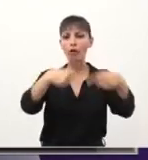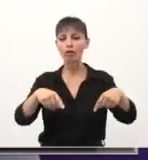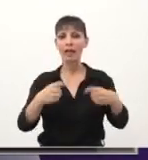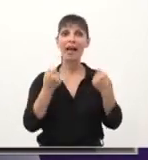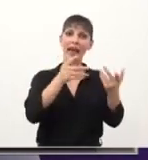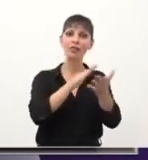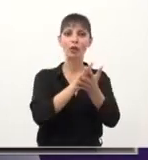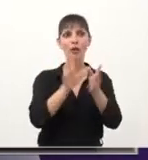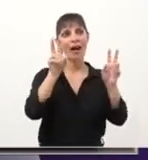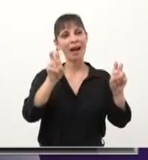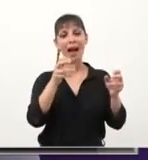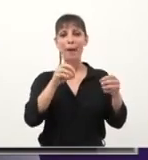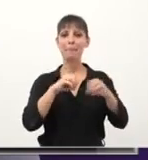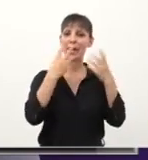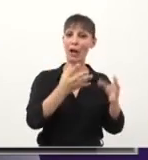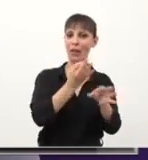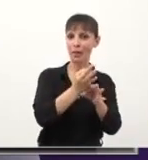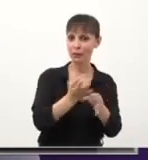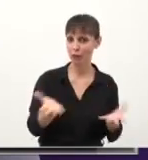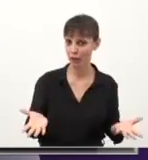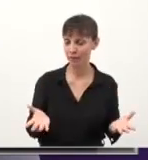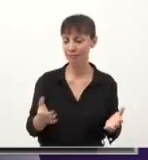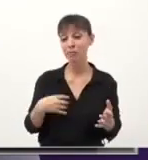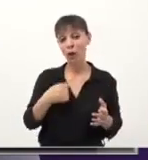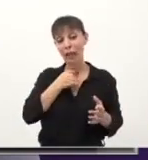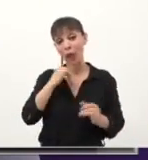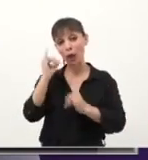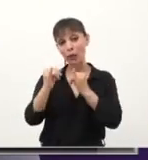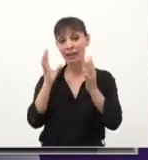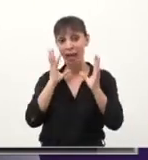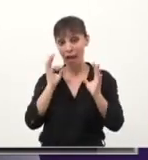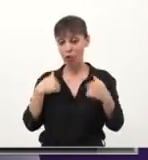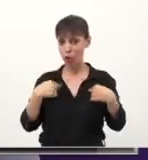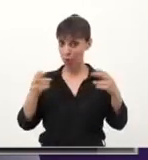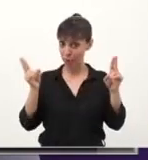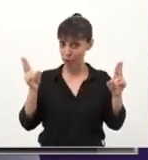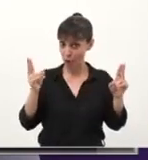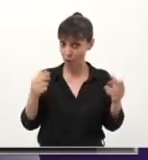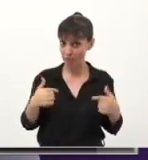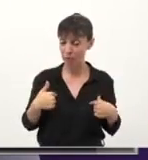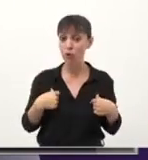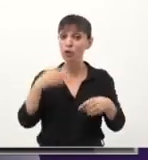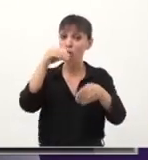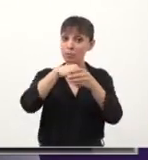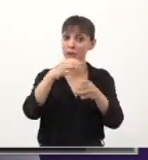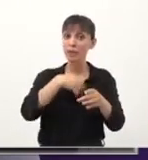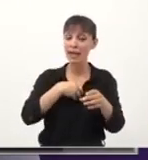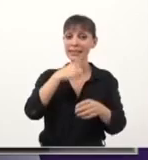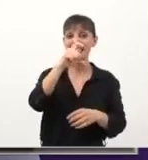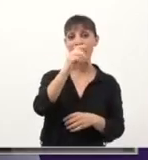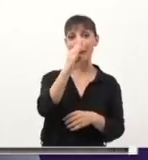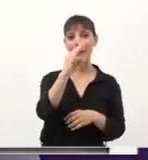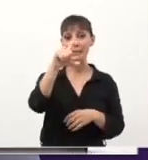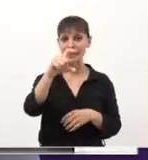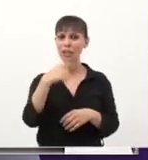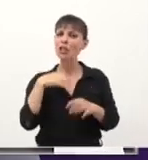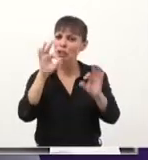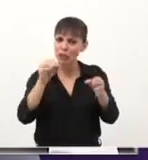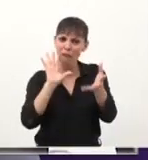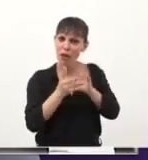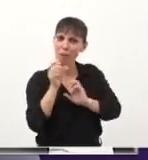problema de la educación. Y déjame que te cuente algo, yo soy profe, yo doy clase en el CBC, yo sé cómo vienen los